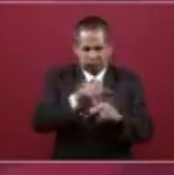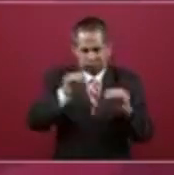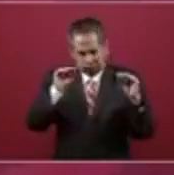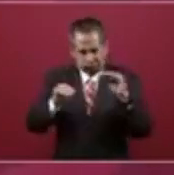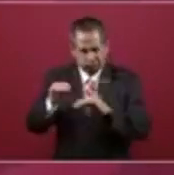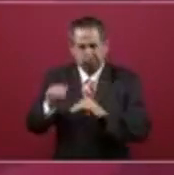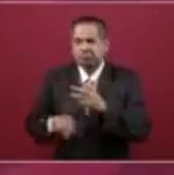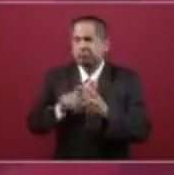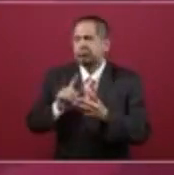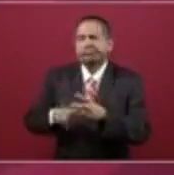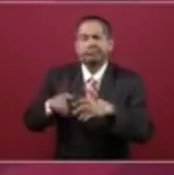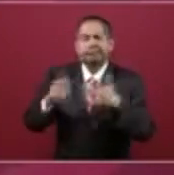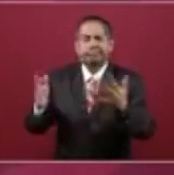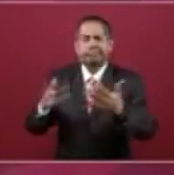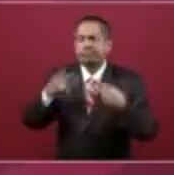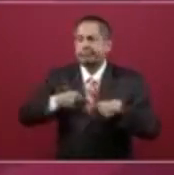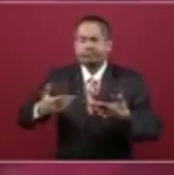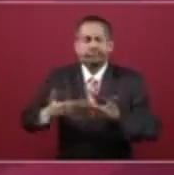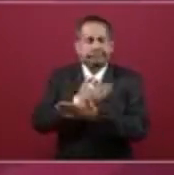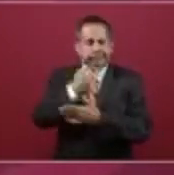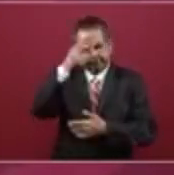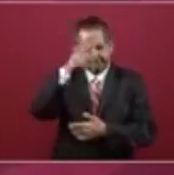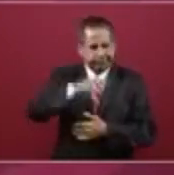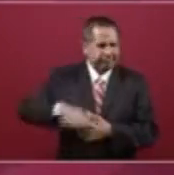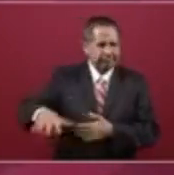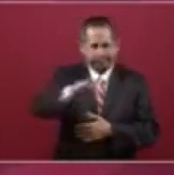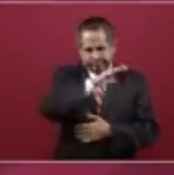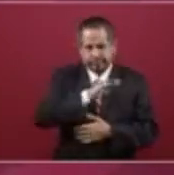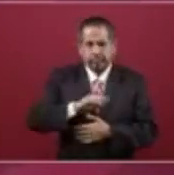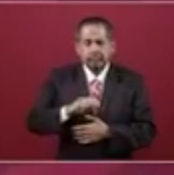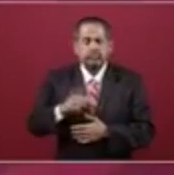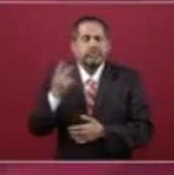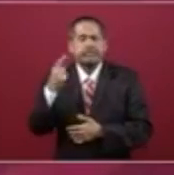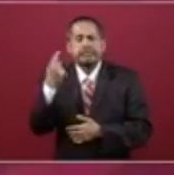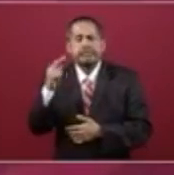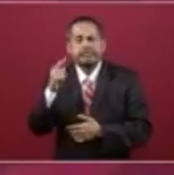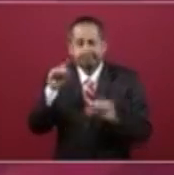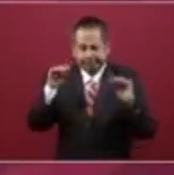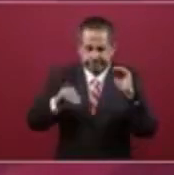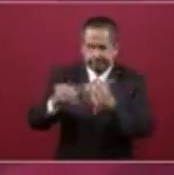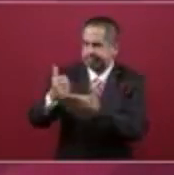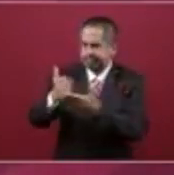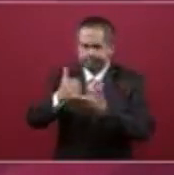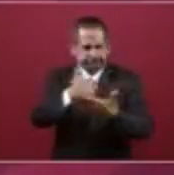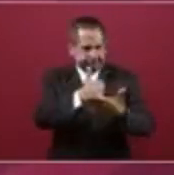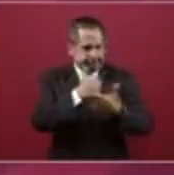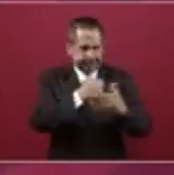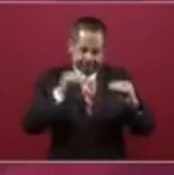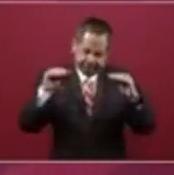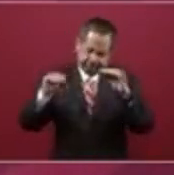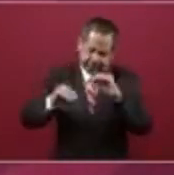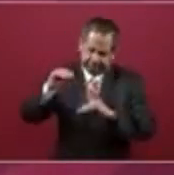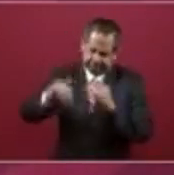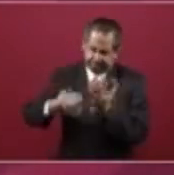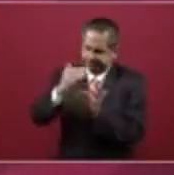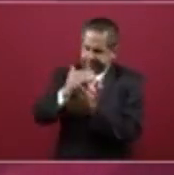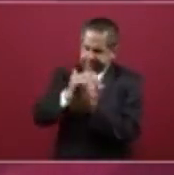a ciudadanos, para que nos ayuden en este